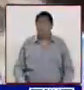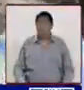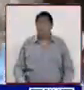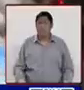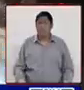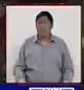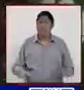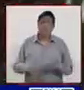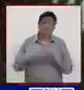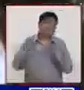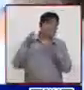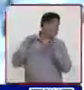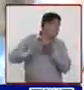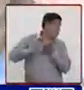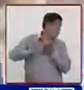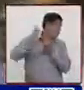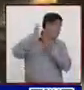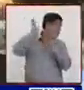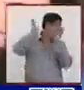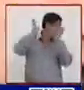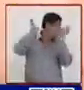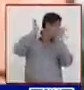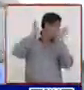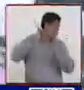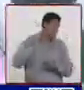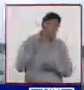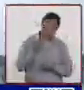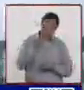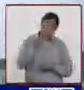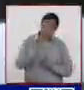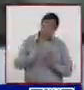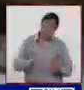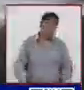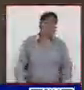tú? ¿Tú de dónde vienes? Me dan permiso que rata no soy, el único que puedo decir.